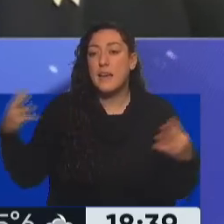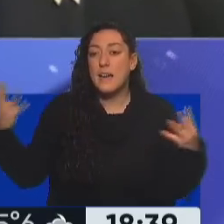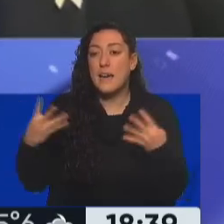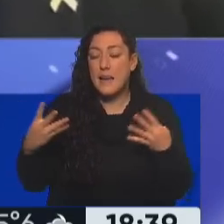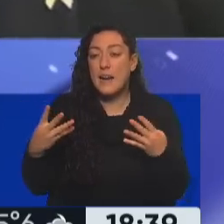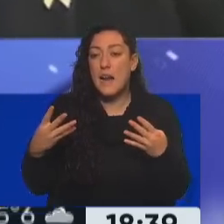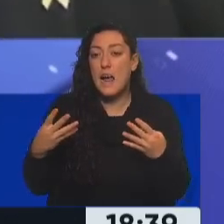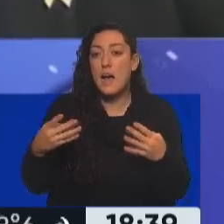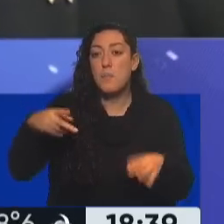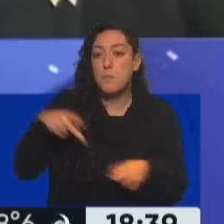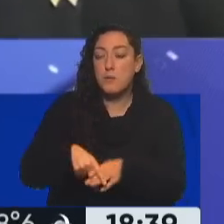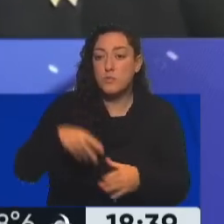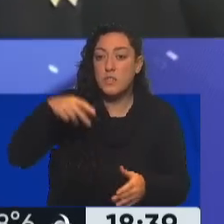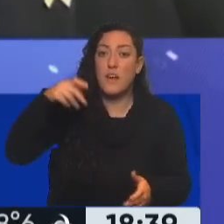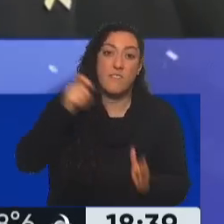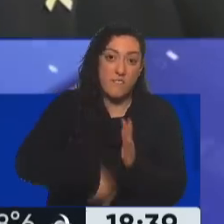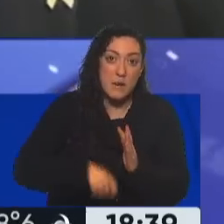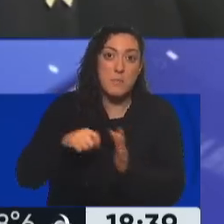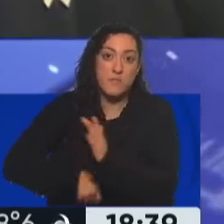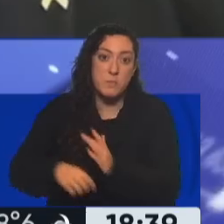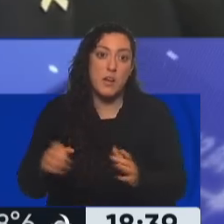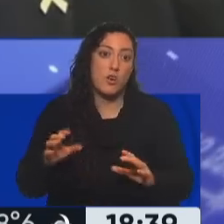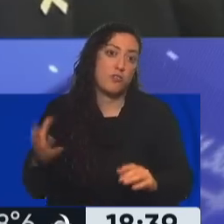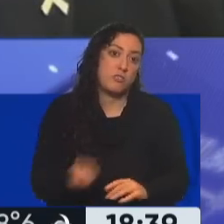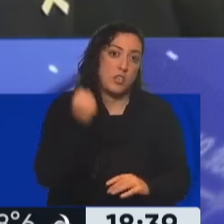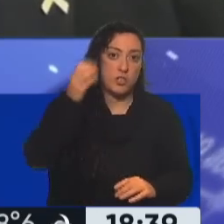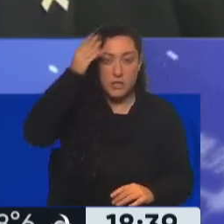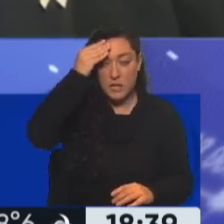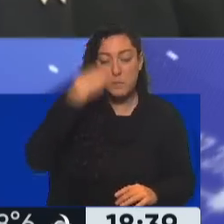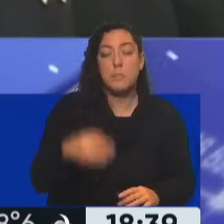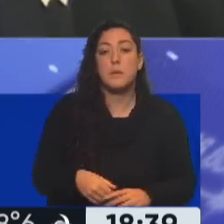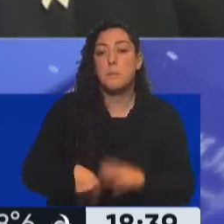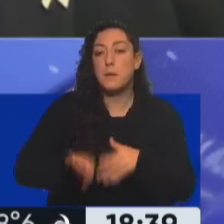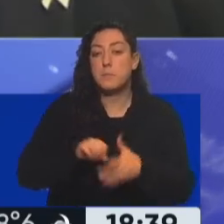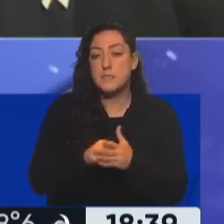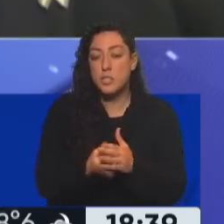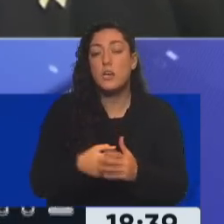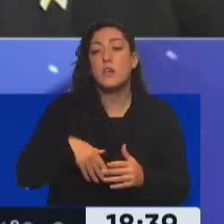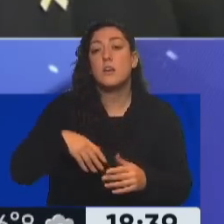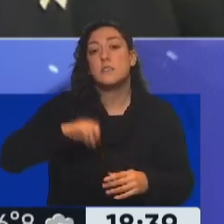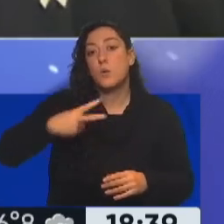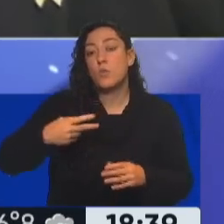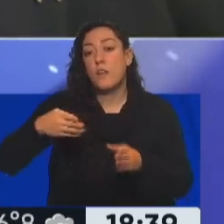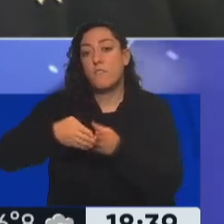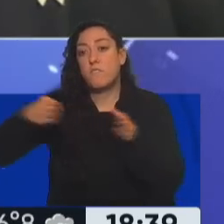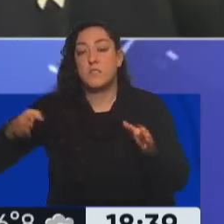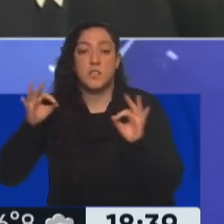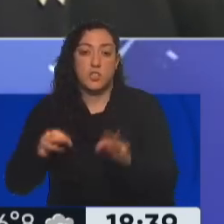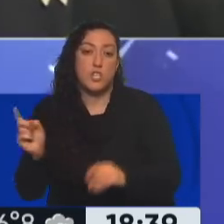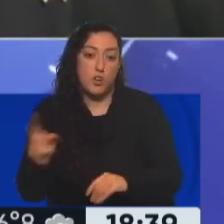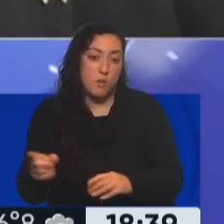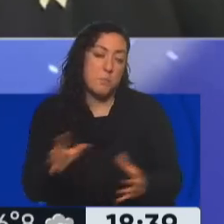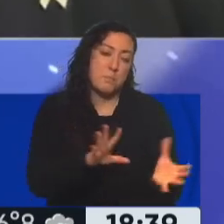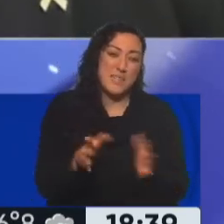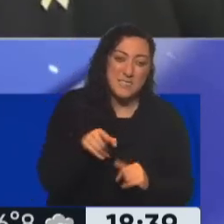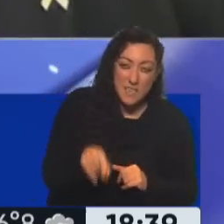que nunca llegó a la fase 2. Con presión internacional, esencialmente de Estados Unidos, un acuerdo así sería posible. Mientras